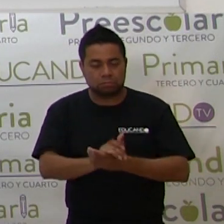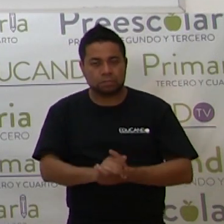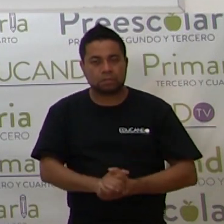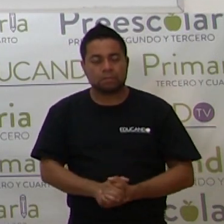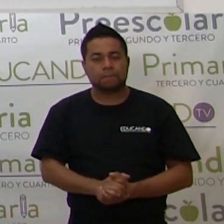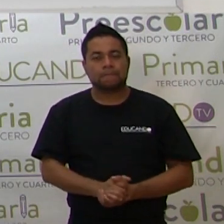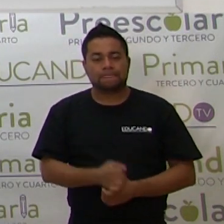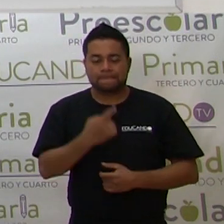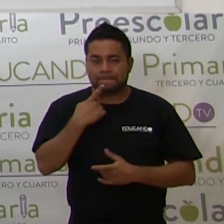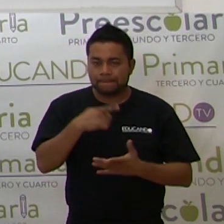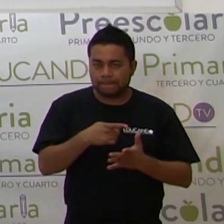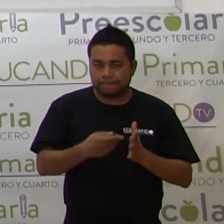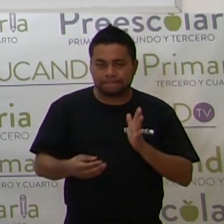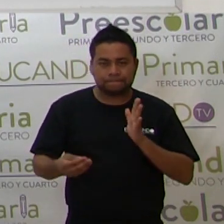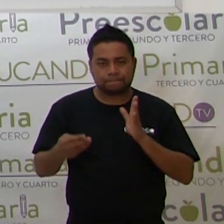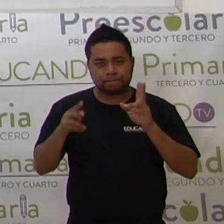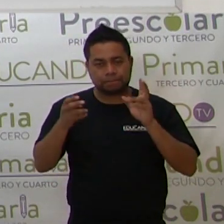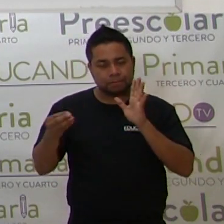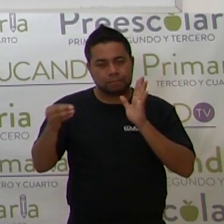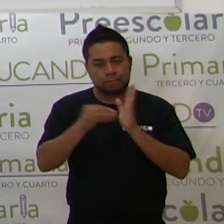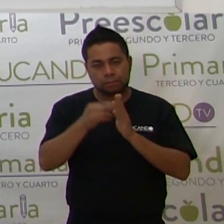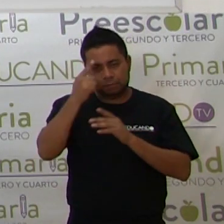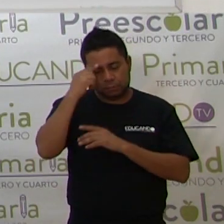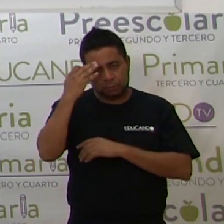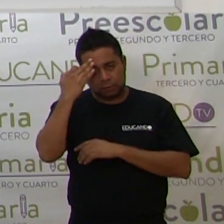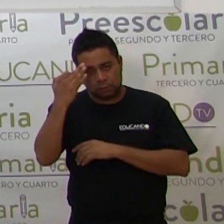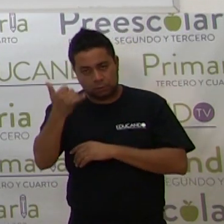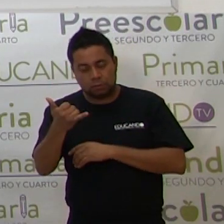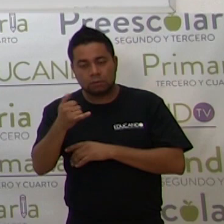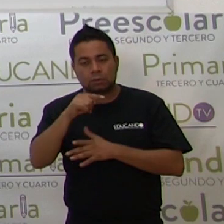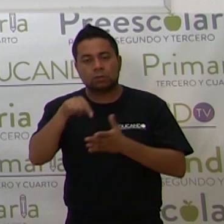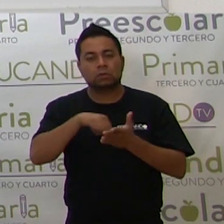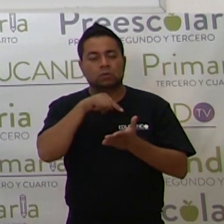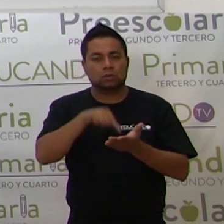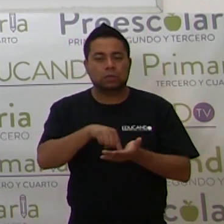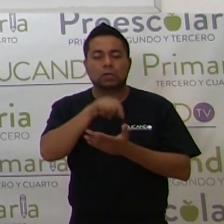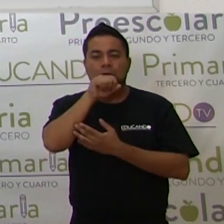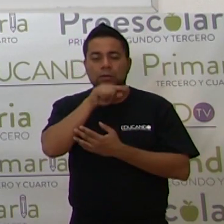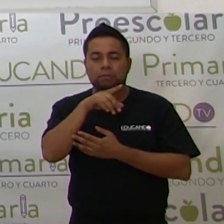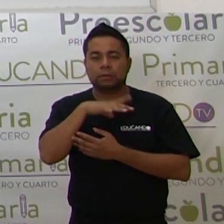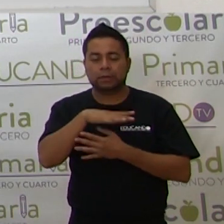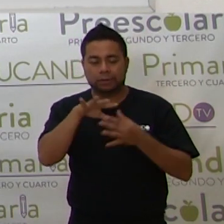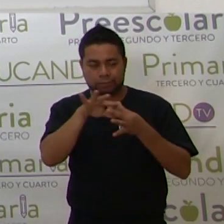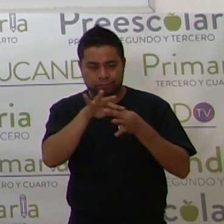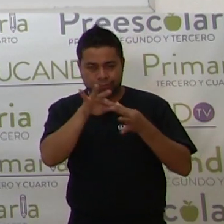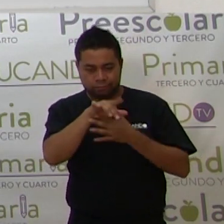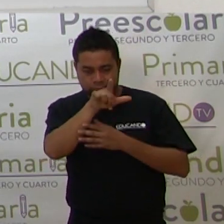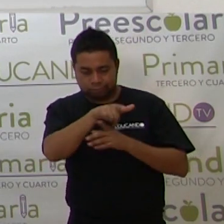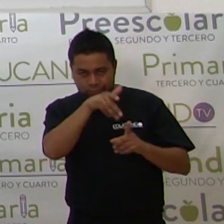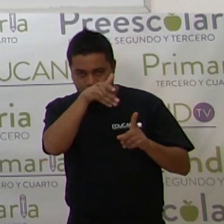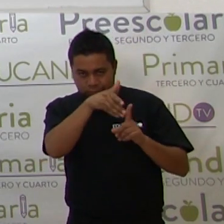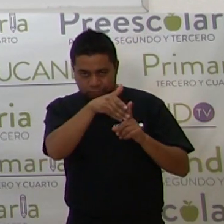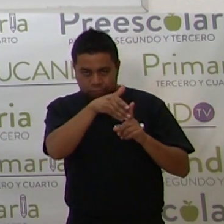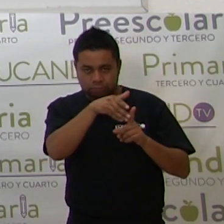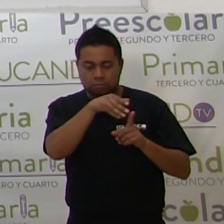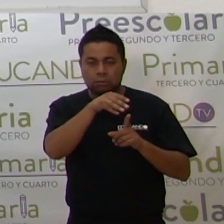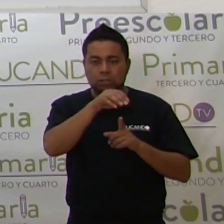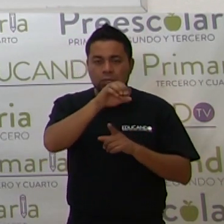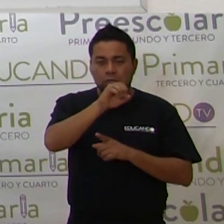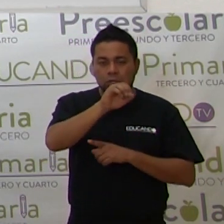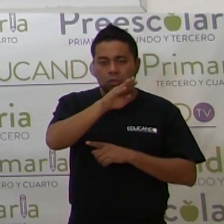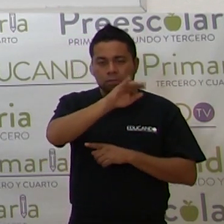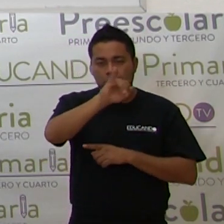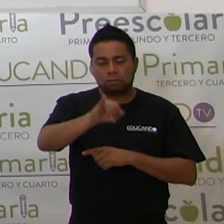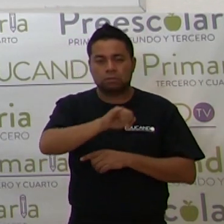nos marca una noción de tiempo y de lugar, nos da una descripción objetiva y subjetiva,